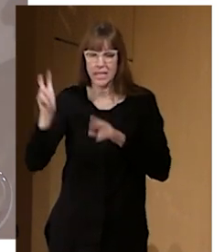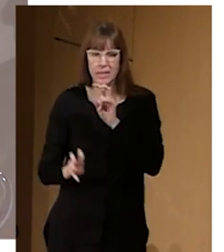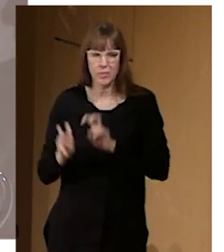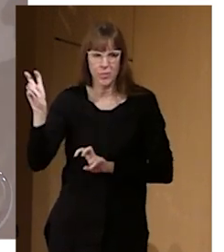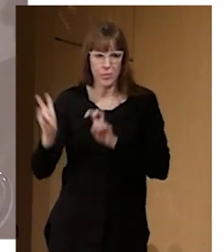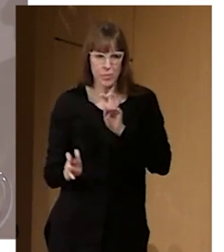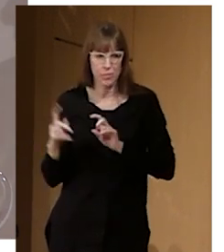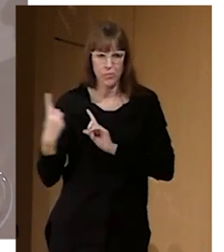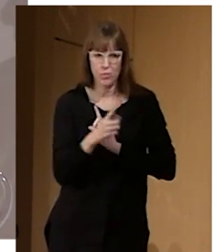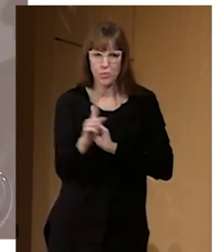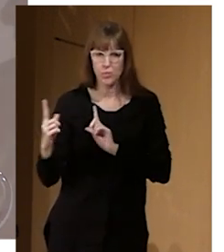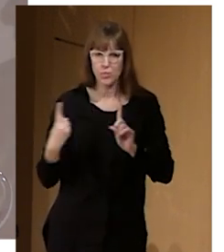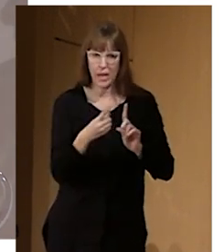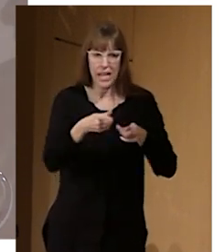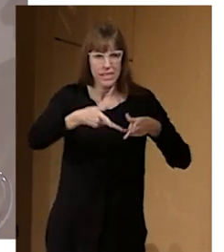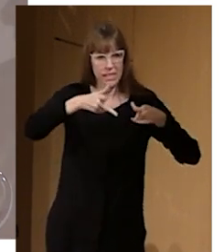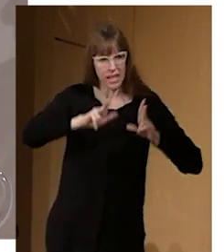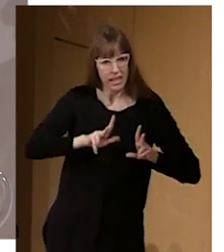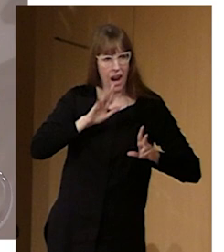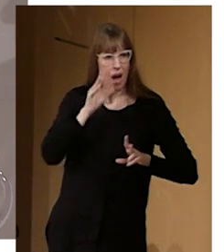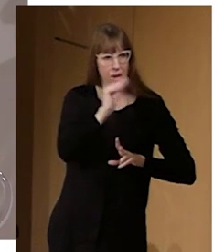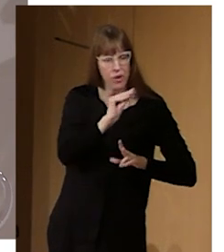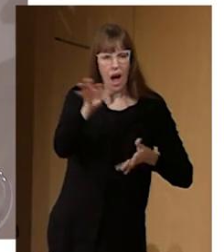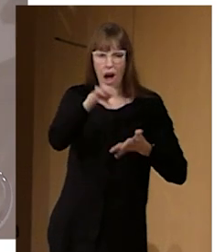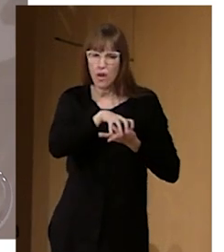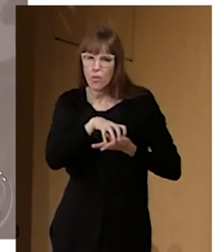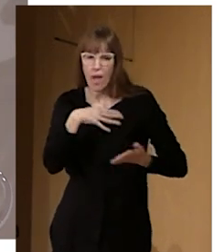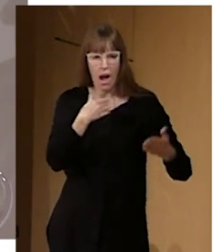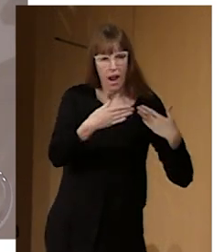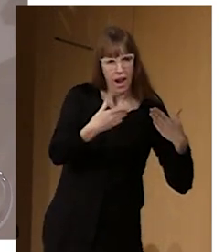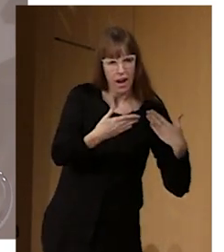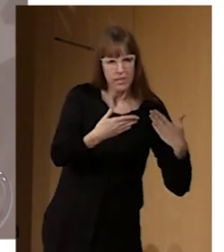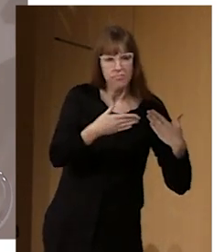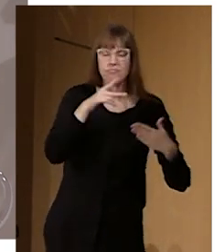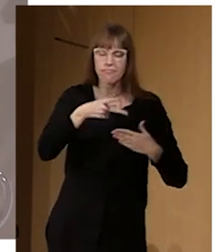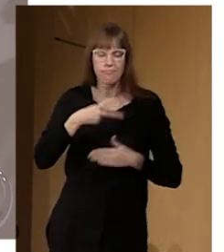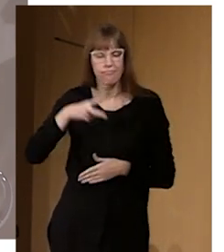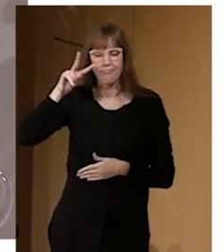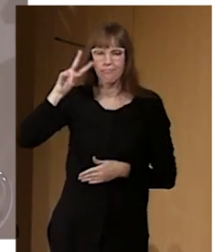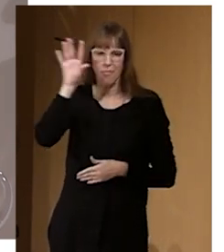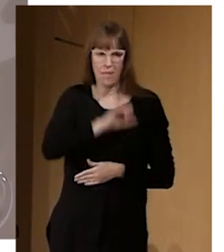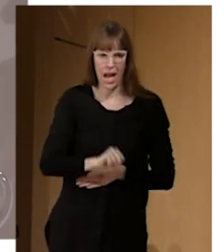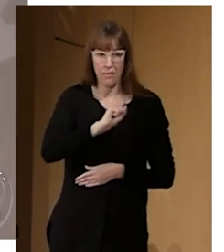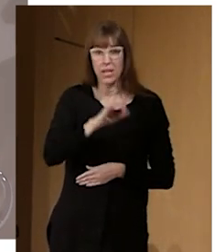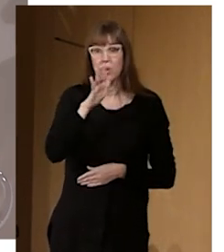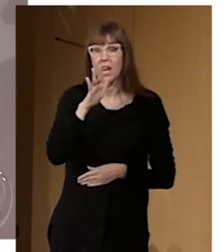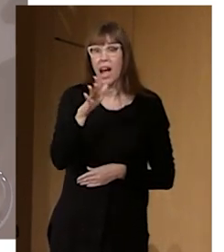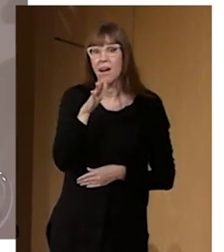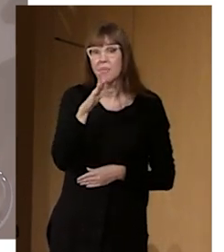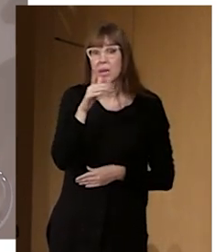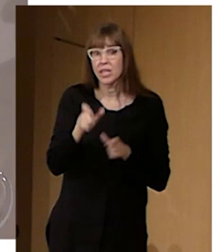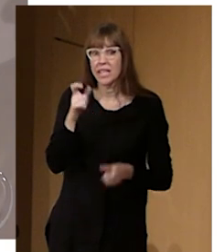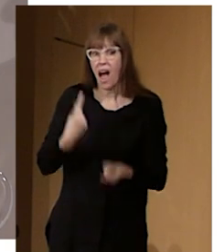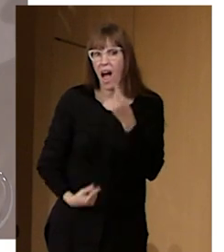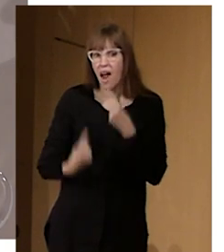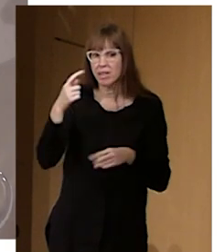visto a preguntar o simplemente a charlar no ha sido una experiencia maravillosa porque realmente mucha gente quizás pues no no accede